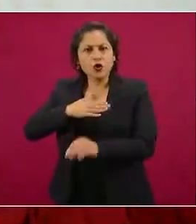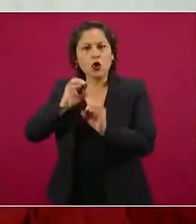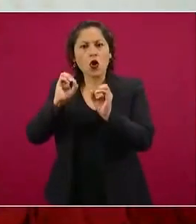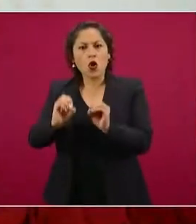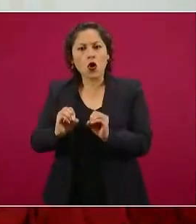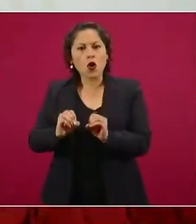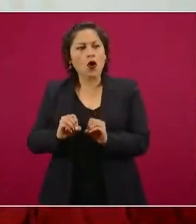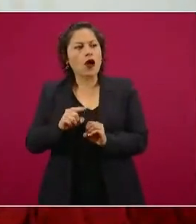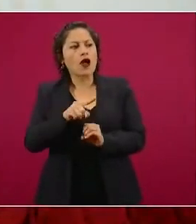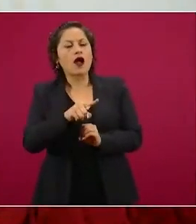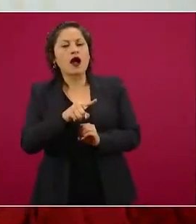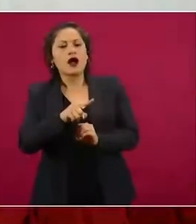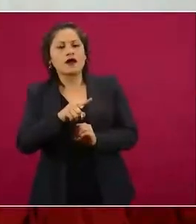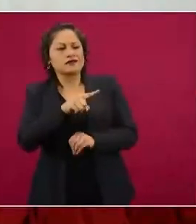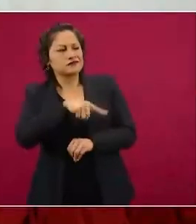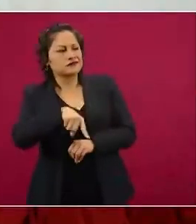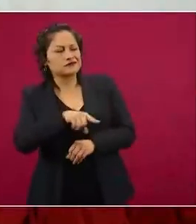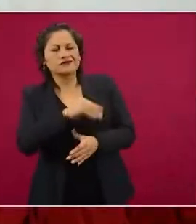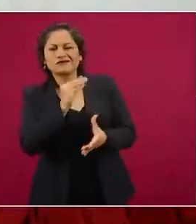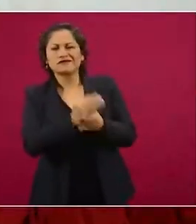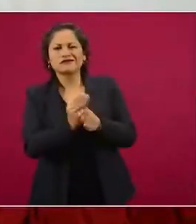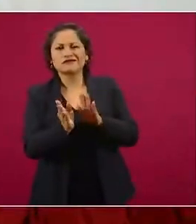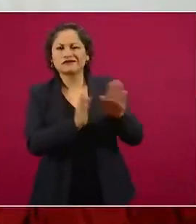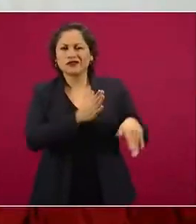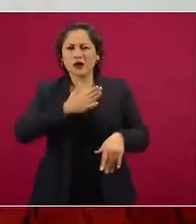ponle más aquí, quítale acá,